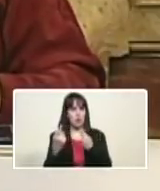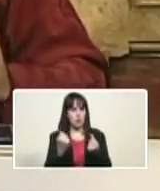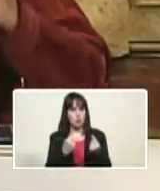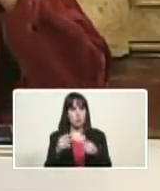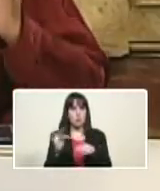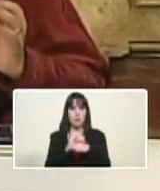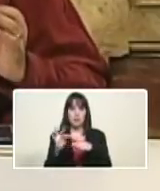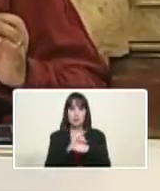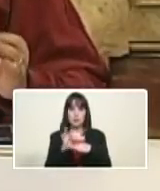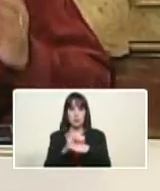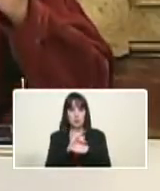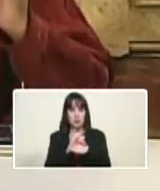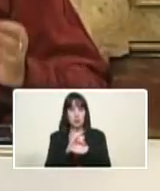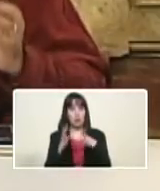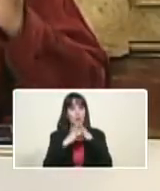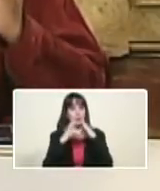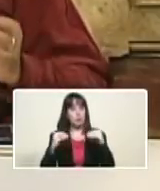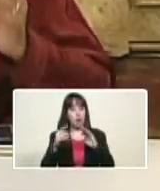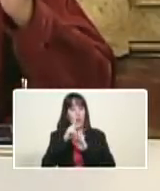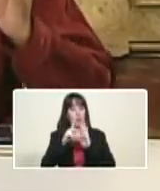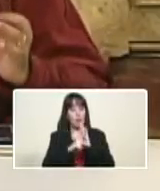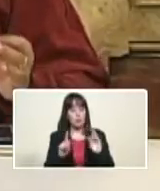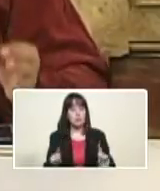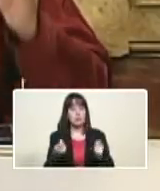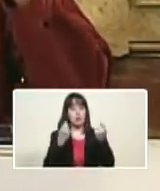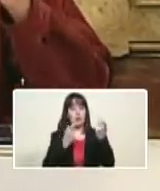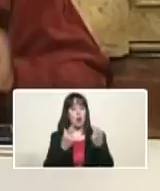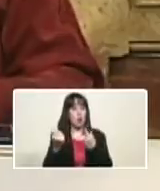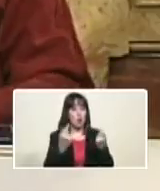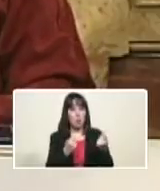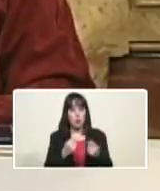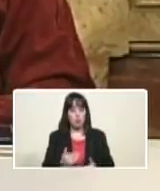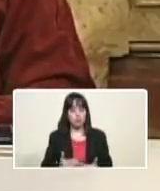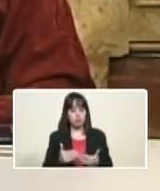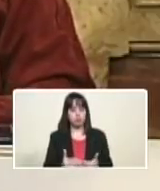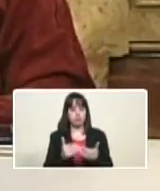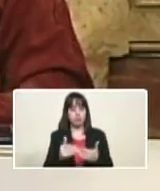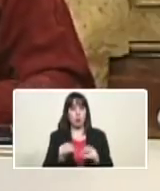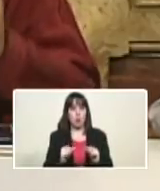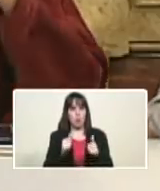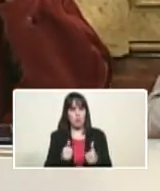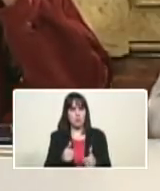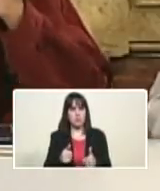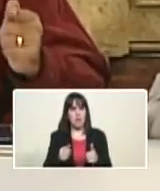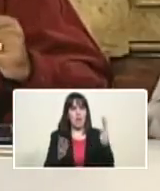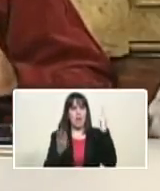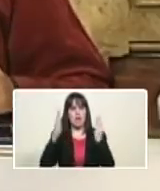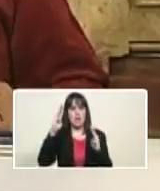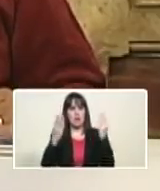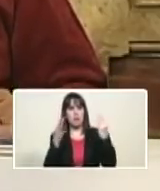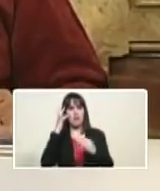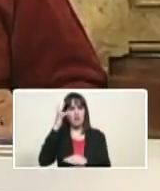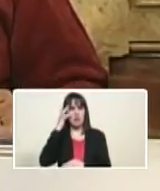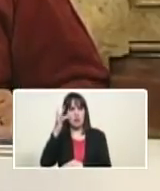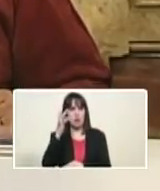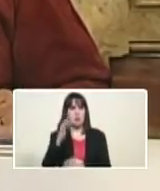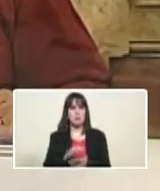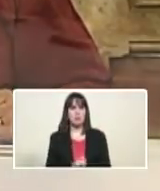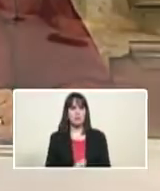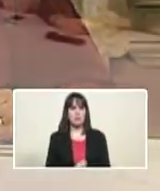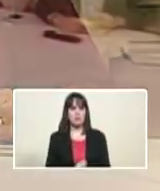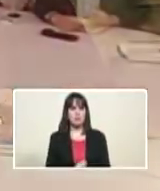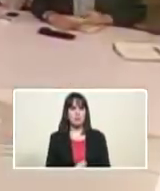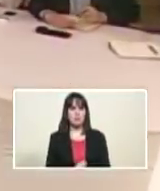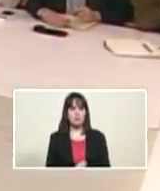funcionamiento equilibrado del programa de recuperación económica que he echado a andar con equilibrio fiscal y presupuestario. Y